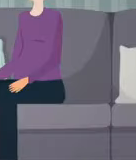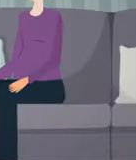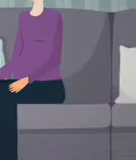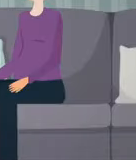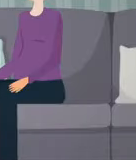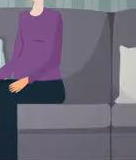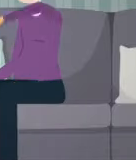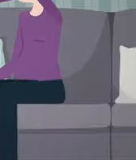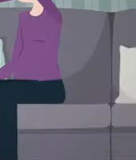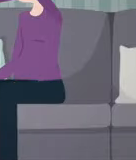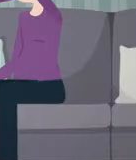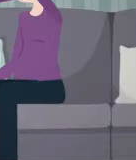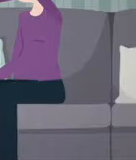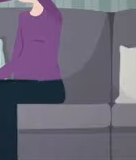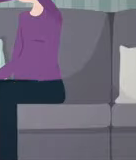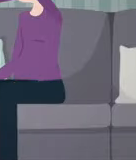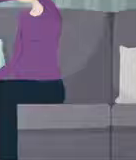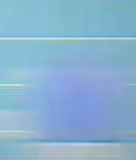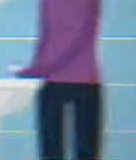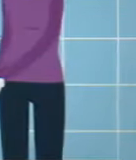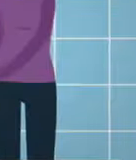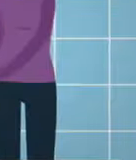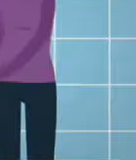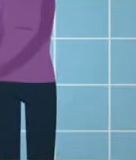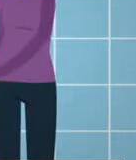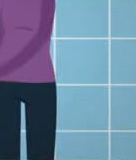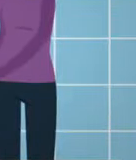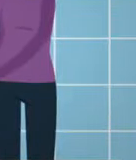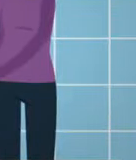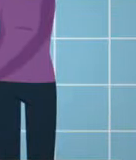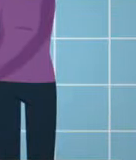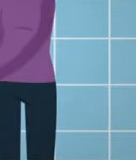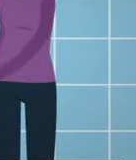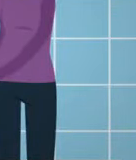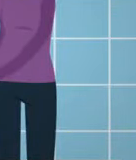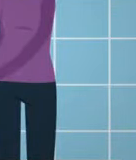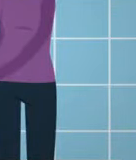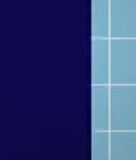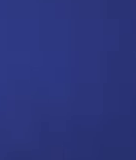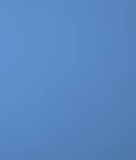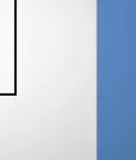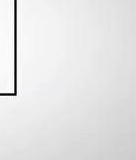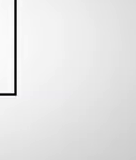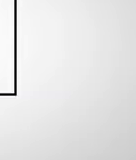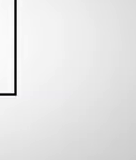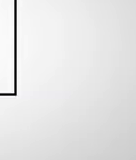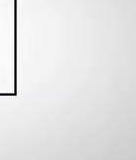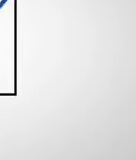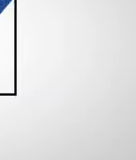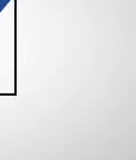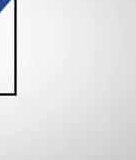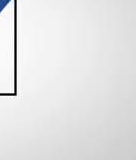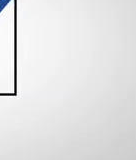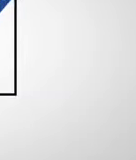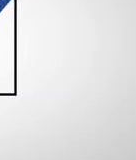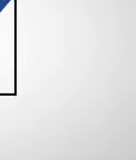pañuelos desechables o el codo flexionado, lavándose las manos inmediatamente después.